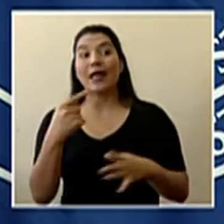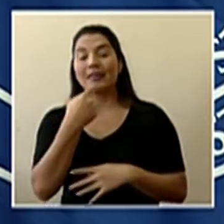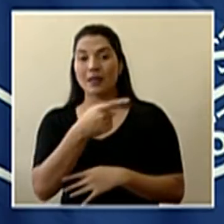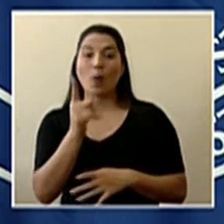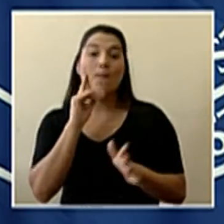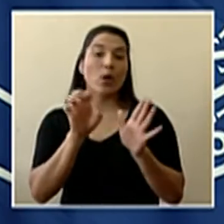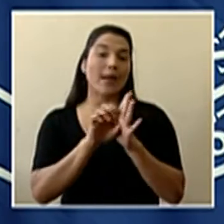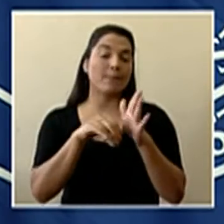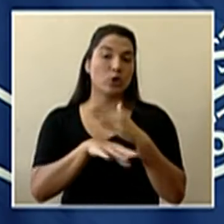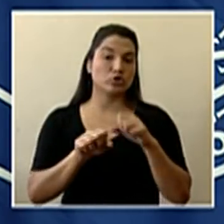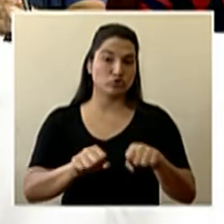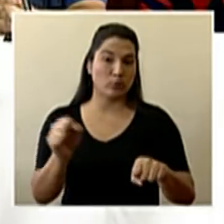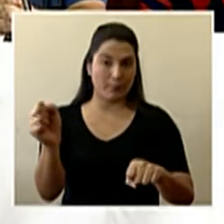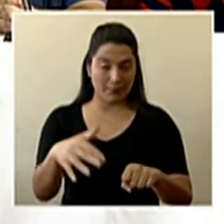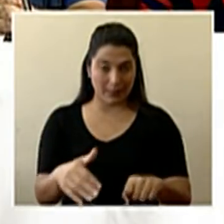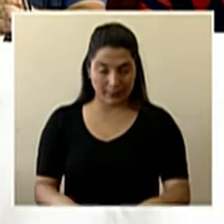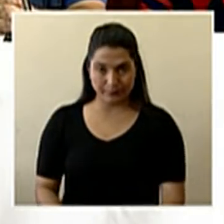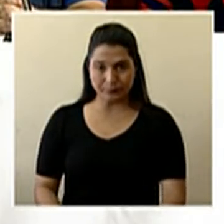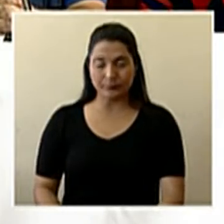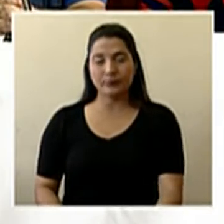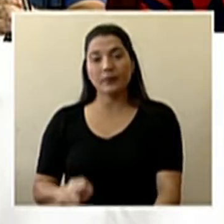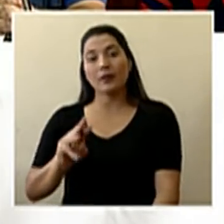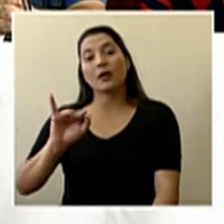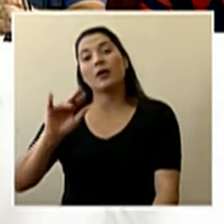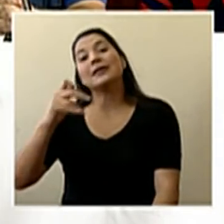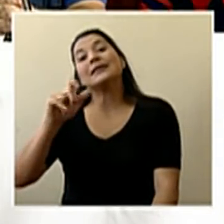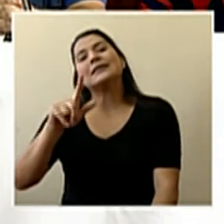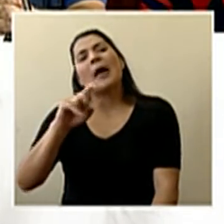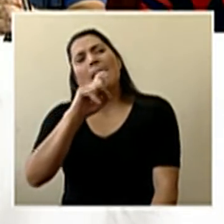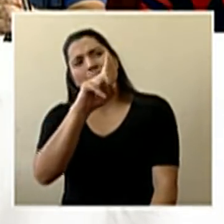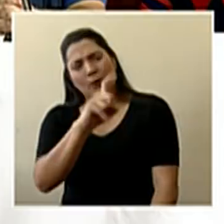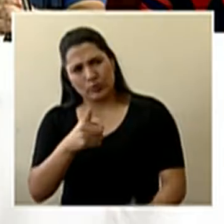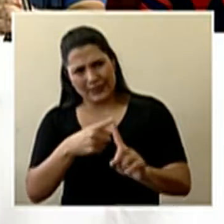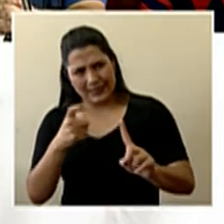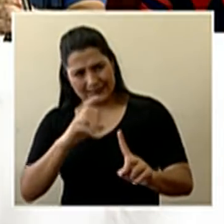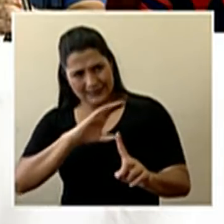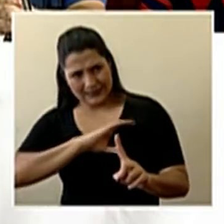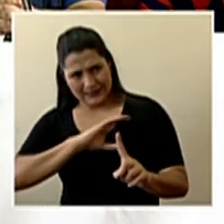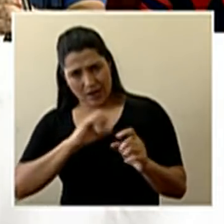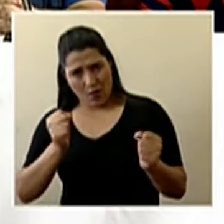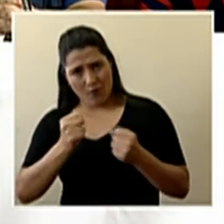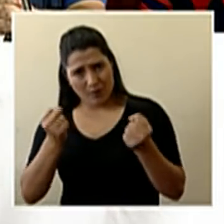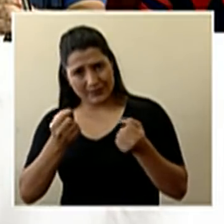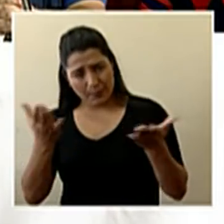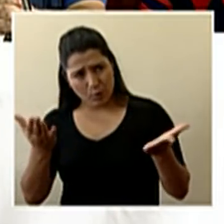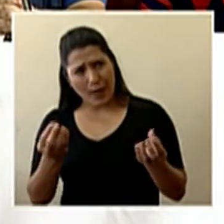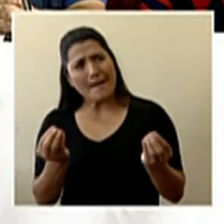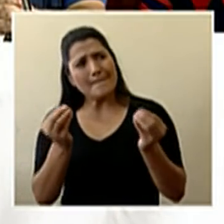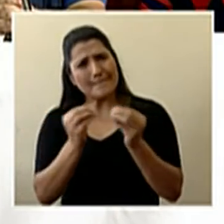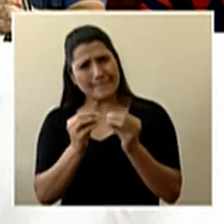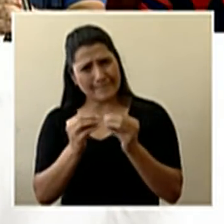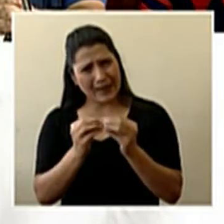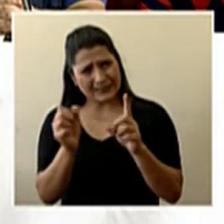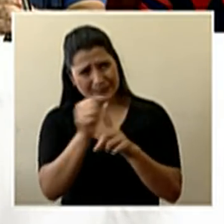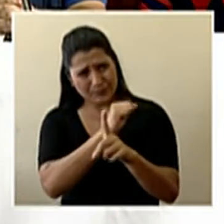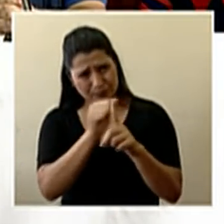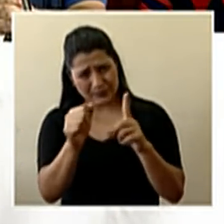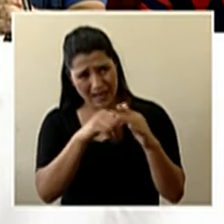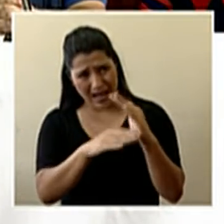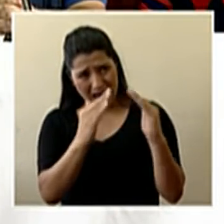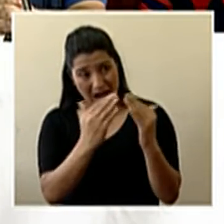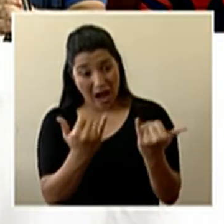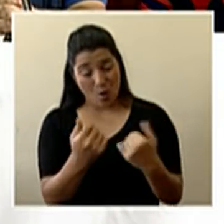supermercados. Don Michael, nos consultan si desde Fuerza Pública se tiene algún registro de aumento en los casos de violencia doméstica en